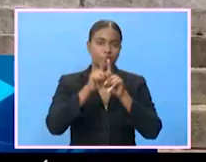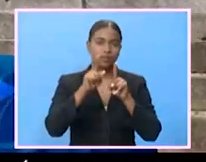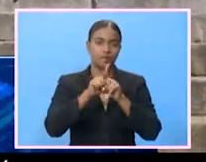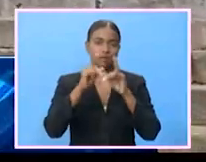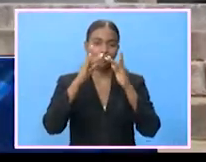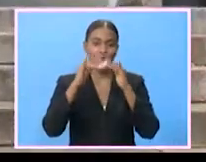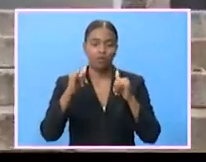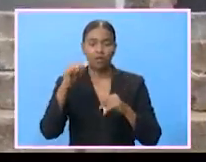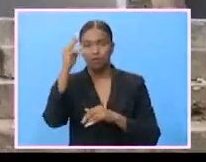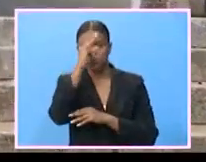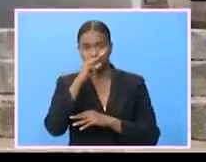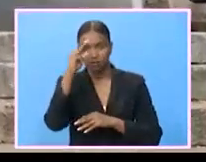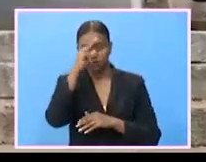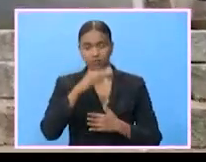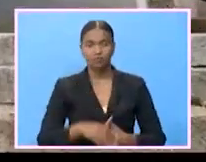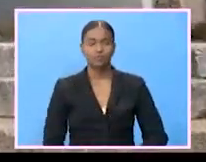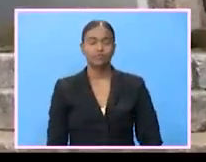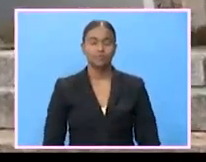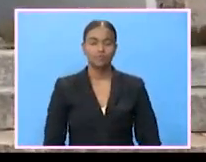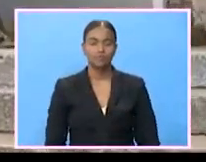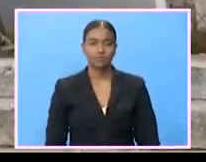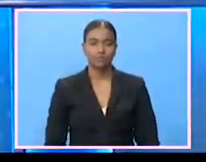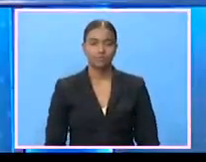y Moca.